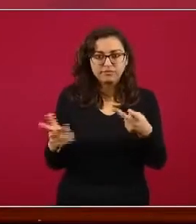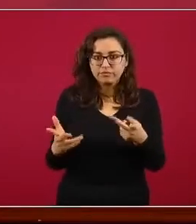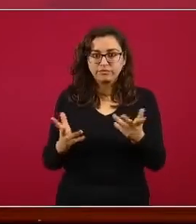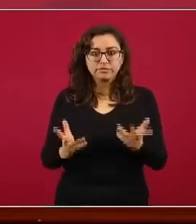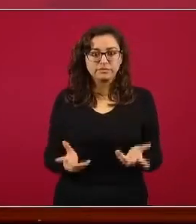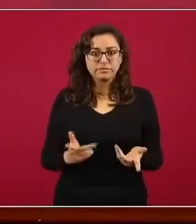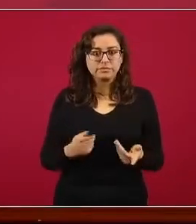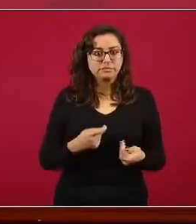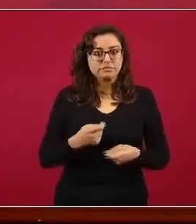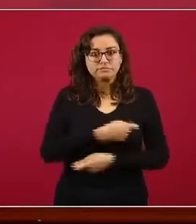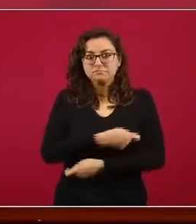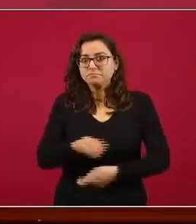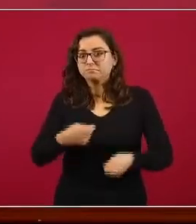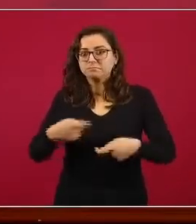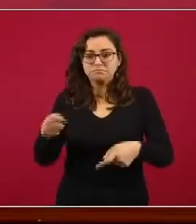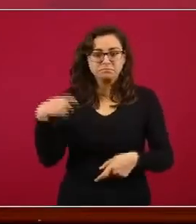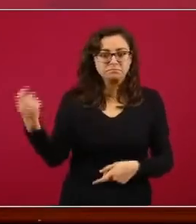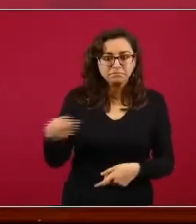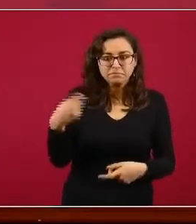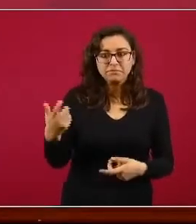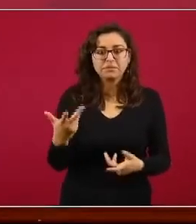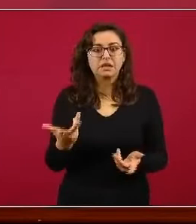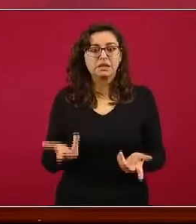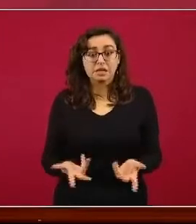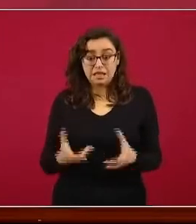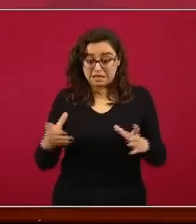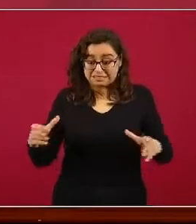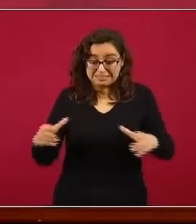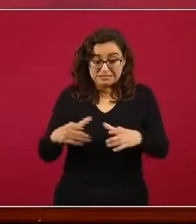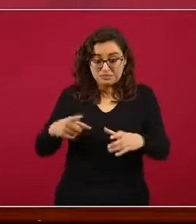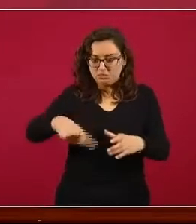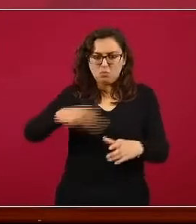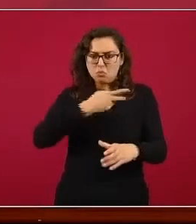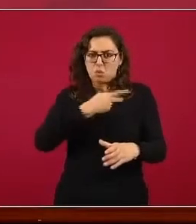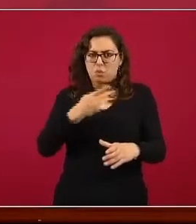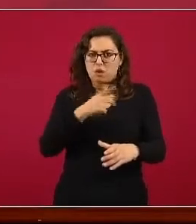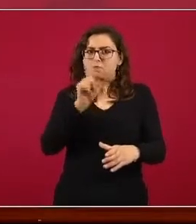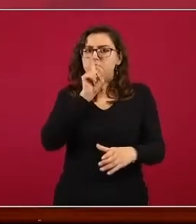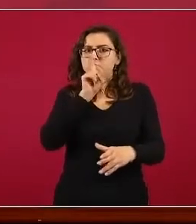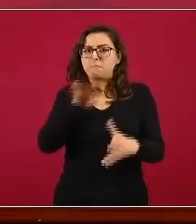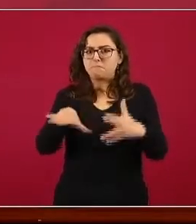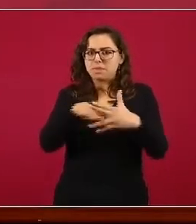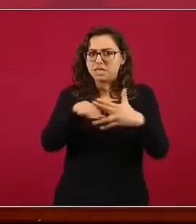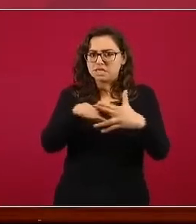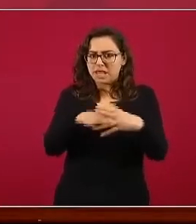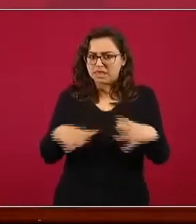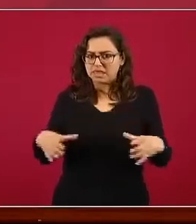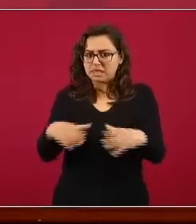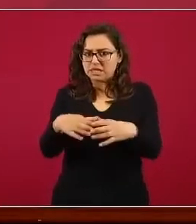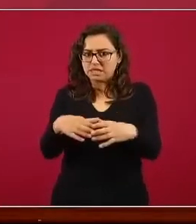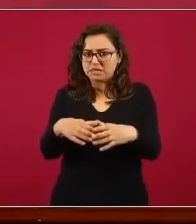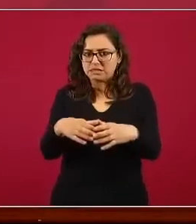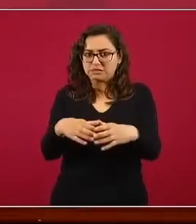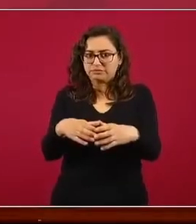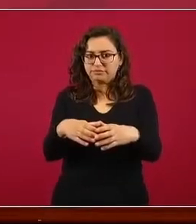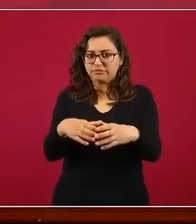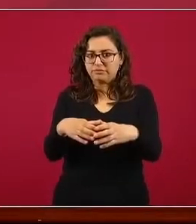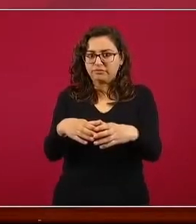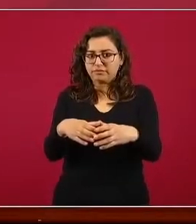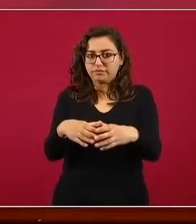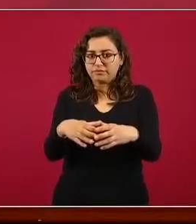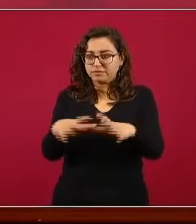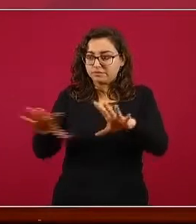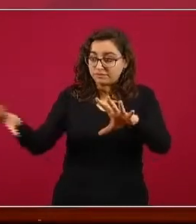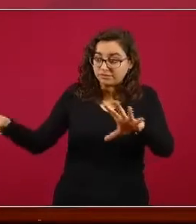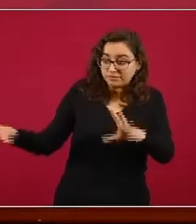forma ambulatoria. Si consideramos a esa proporción, estaríamos llegando casi a